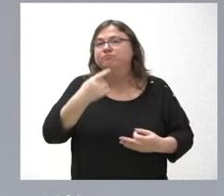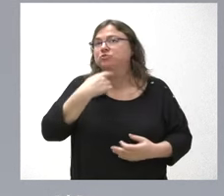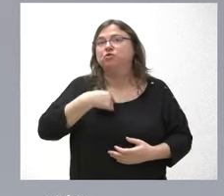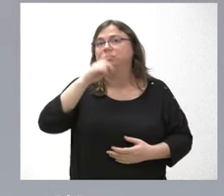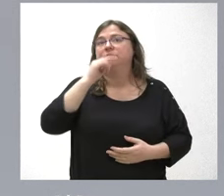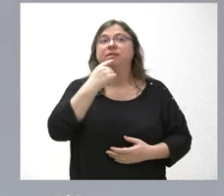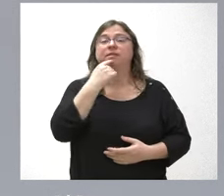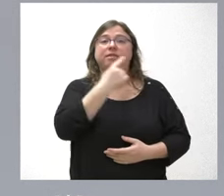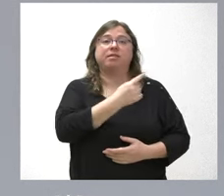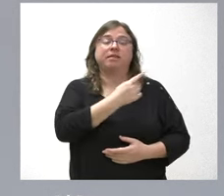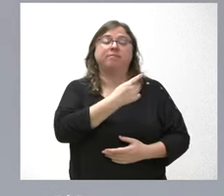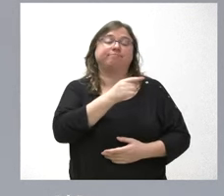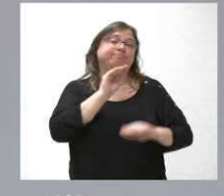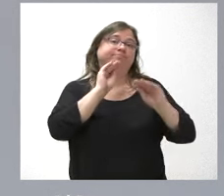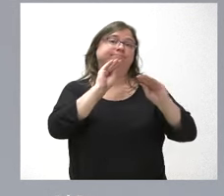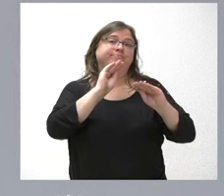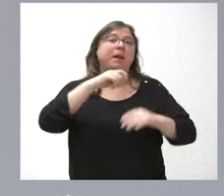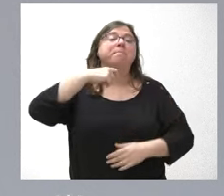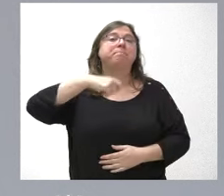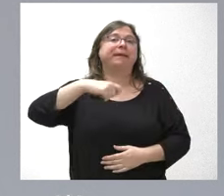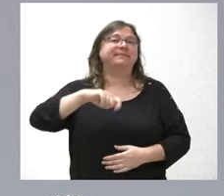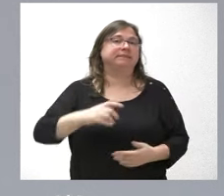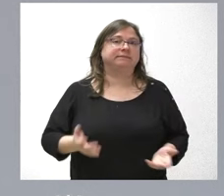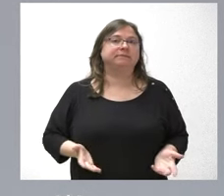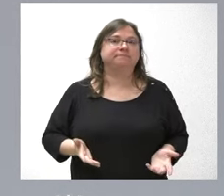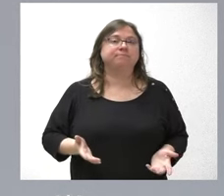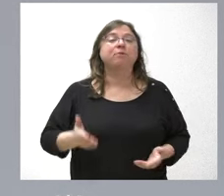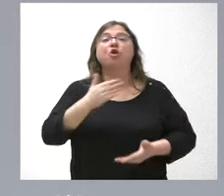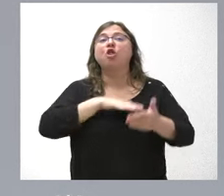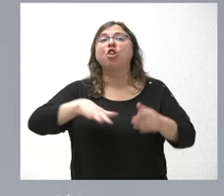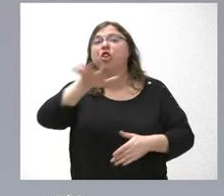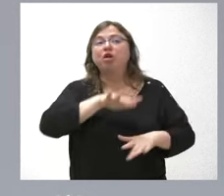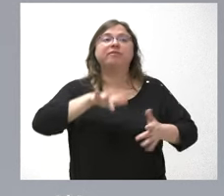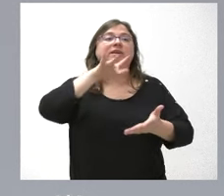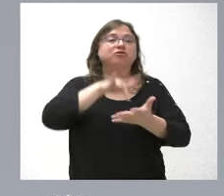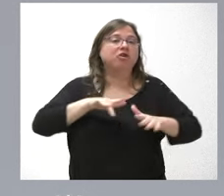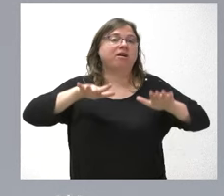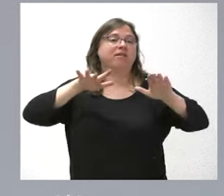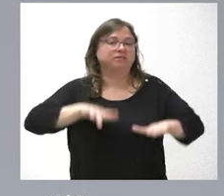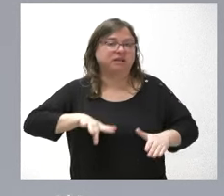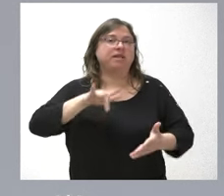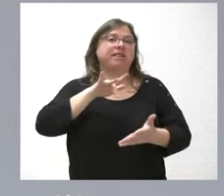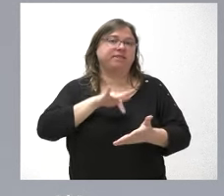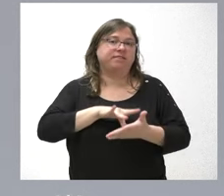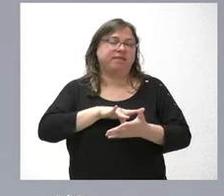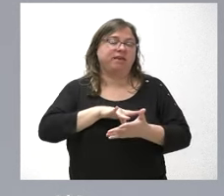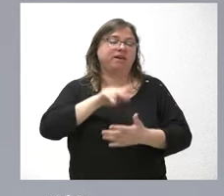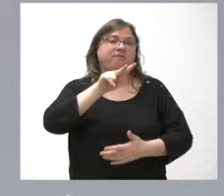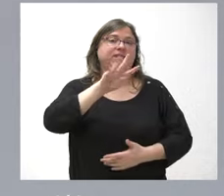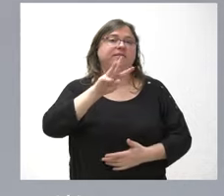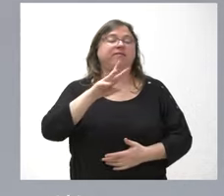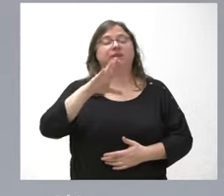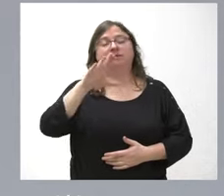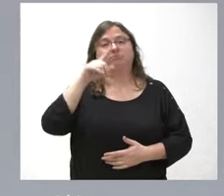remito al gabinete del presidente, donde celebrará el presidente de la comunidad autónoma el día del 23 de